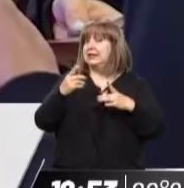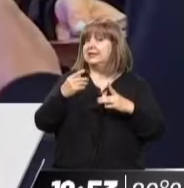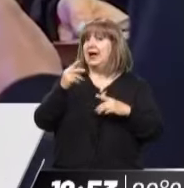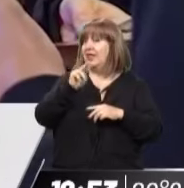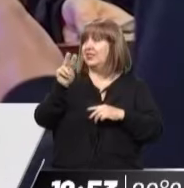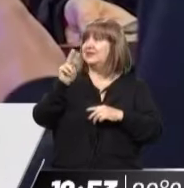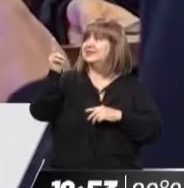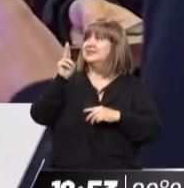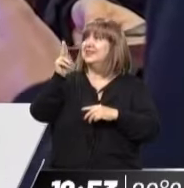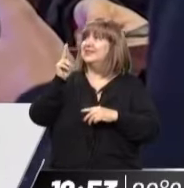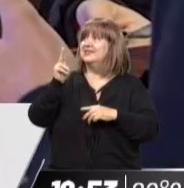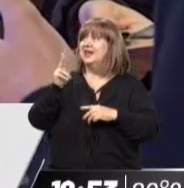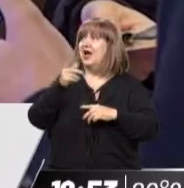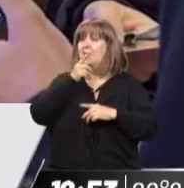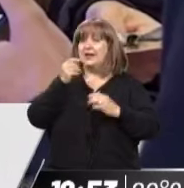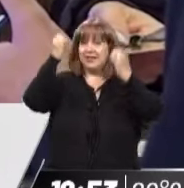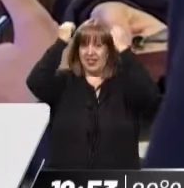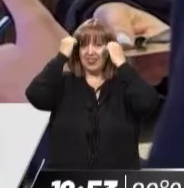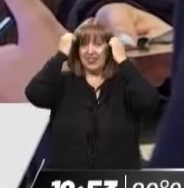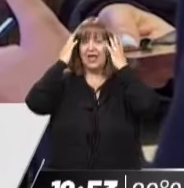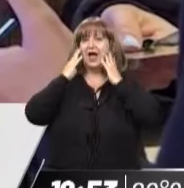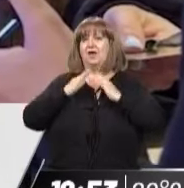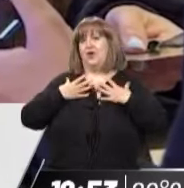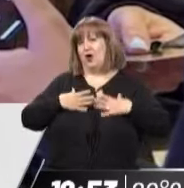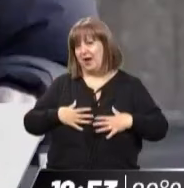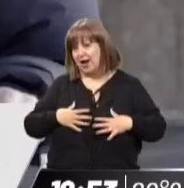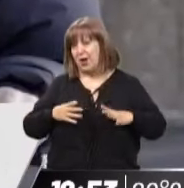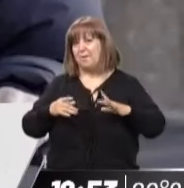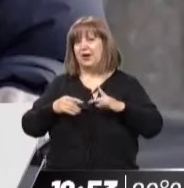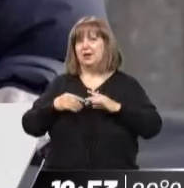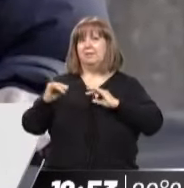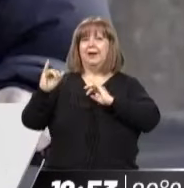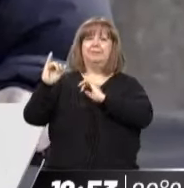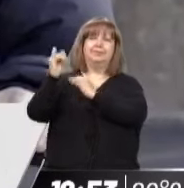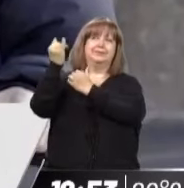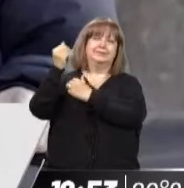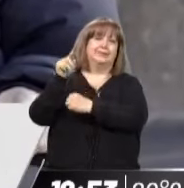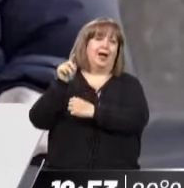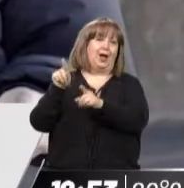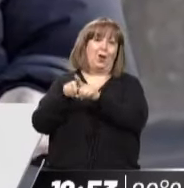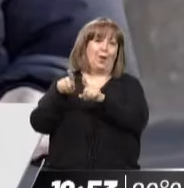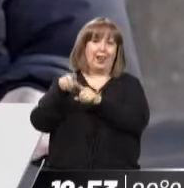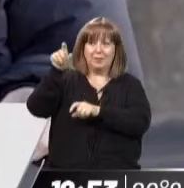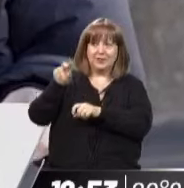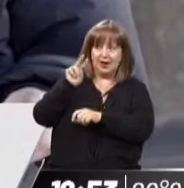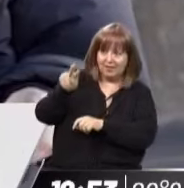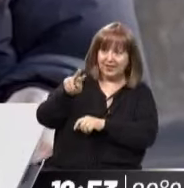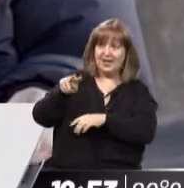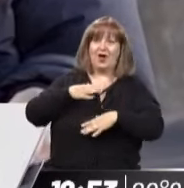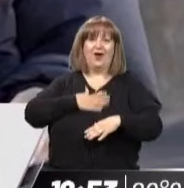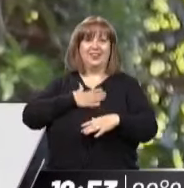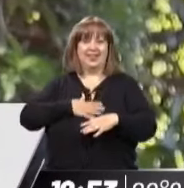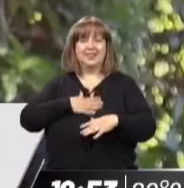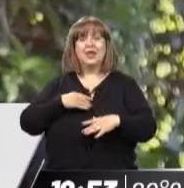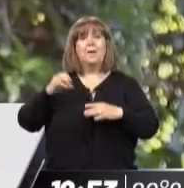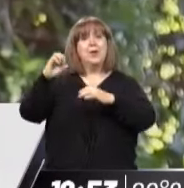podemos ver, ellos intentaron camuflarse a través de su vestuario, pero bueno, la verdad es que no lo lograron. Allí en el club,